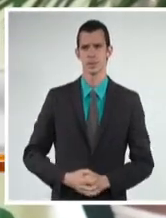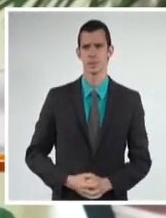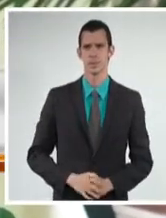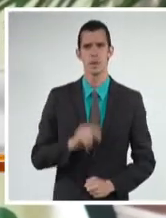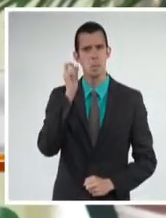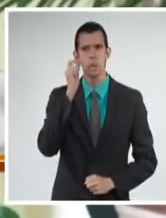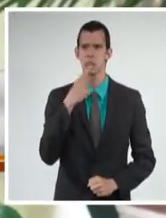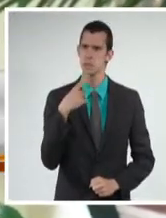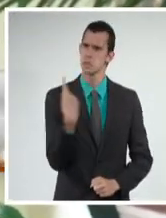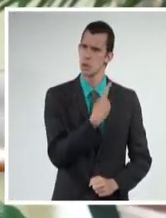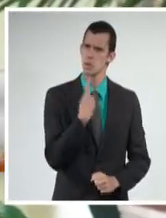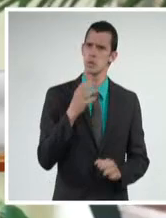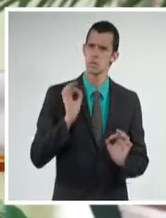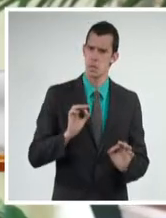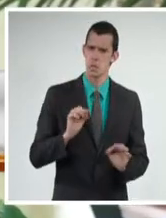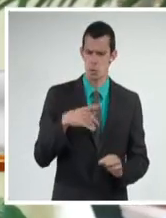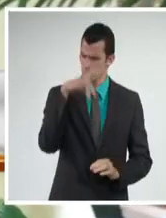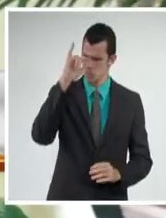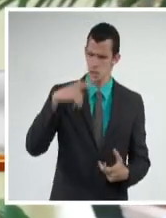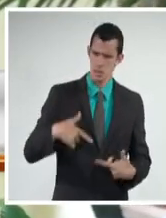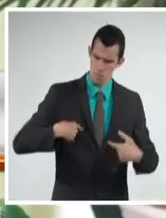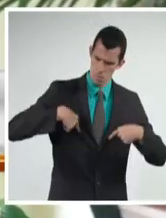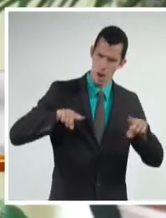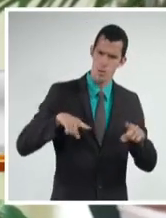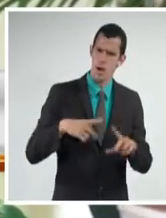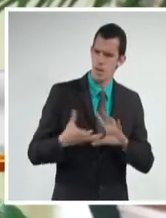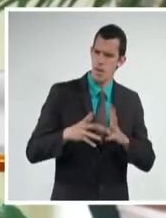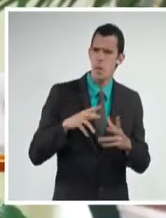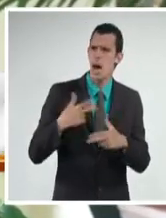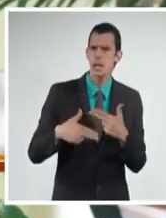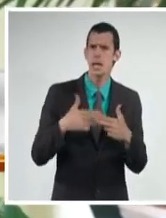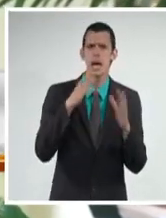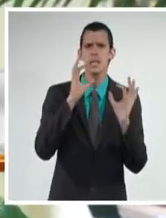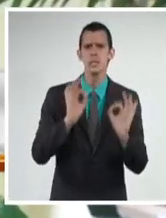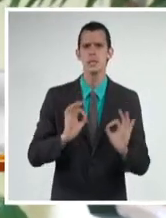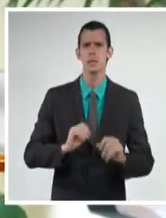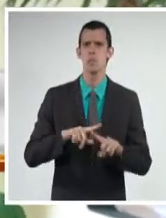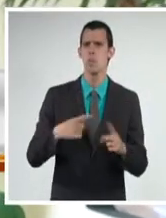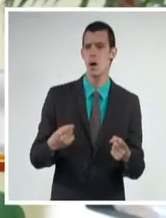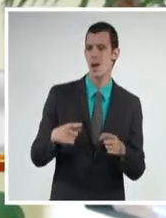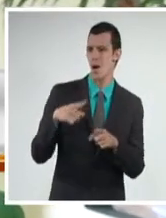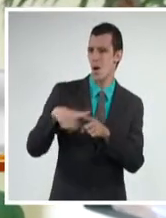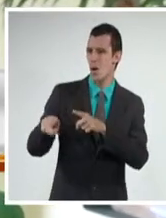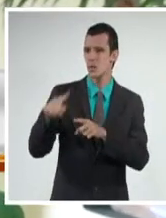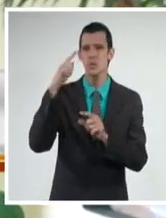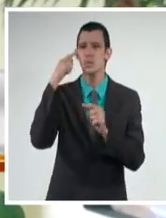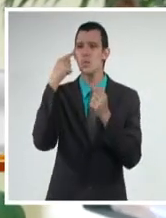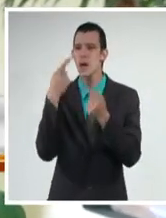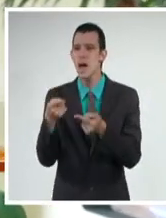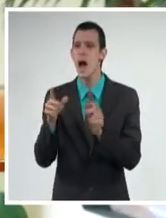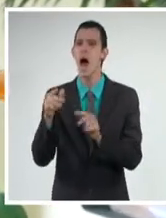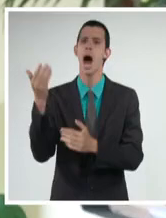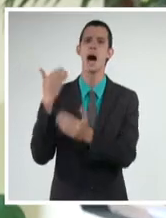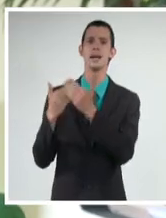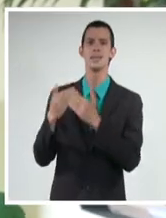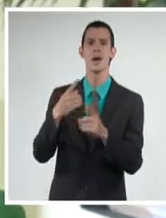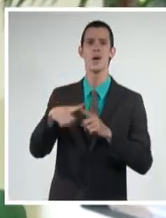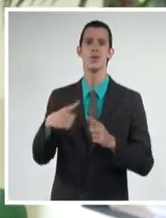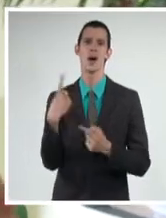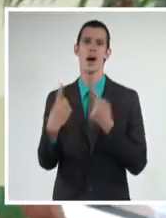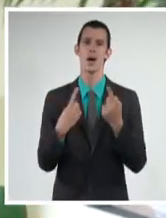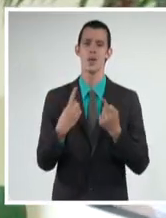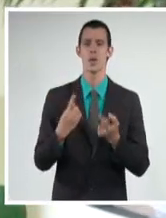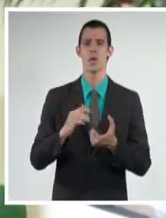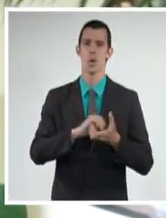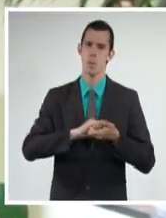estamos, integrando este contingente donde también hay hermanos, hay compañeros nuestros que vinieron de Venezuela, de